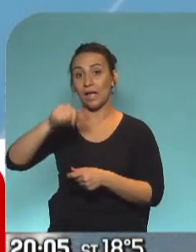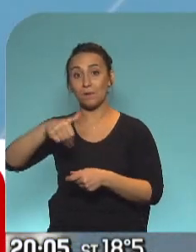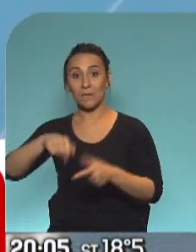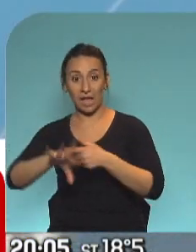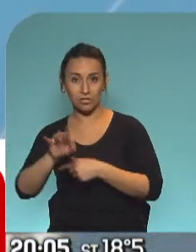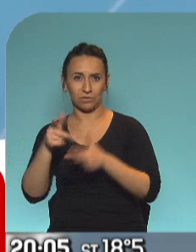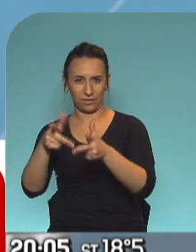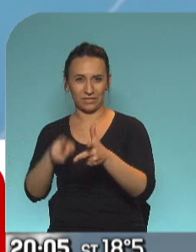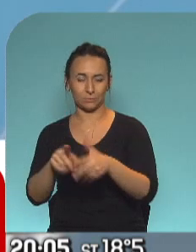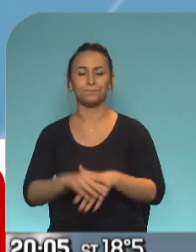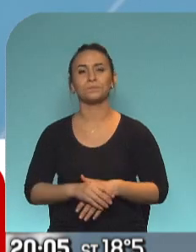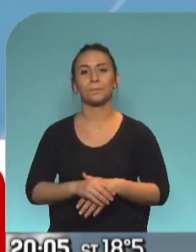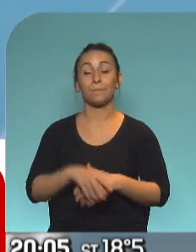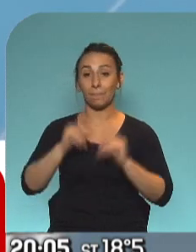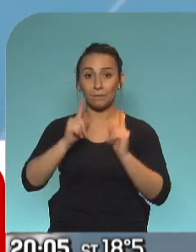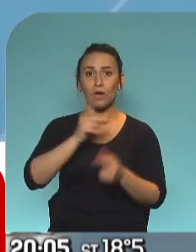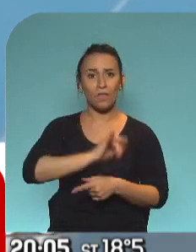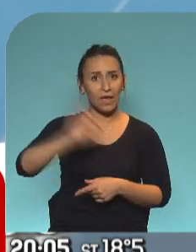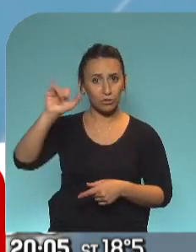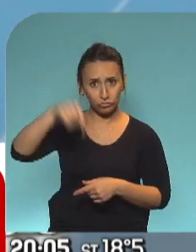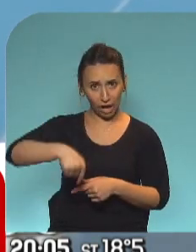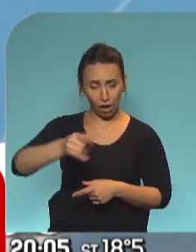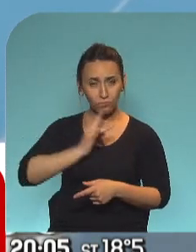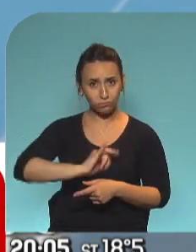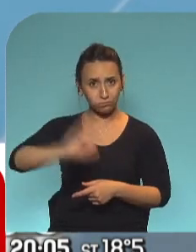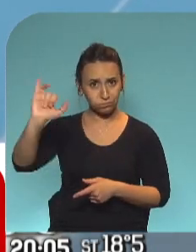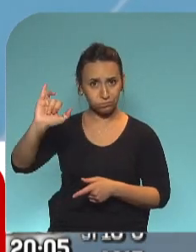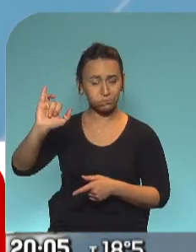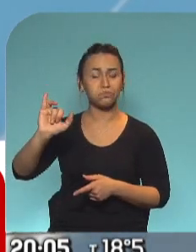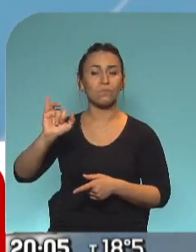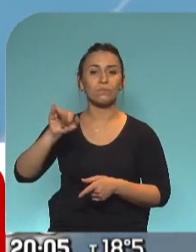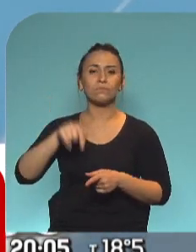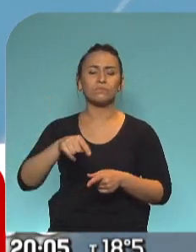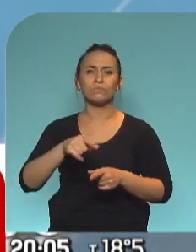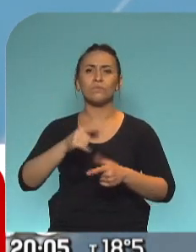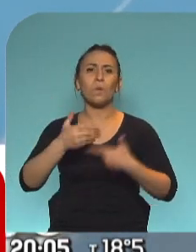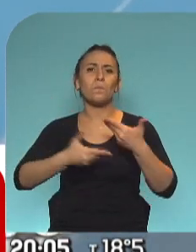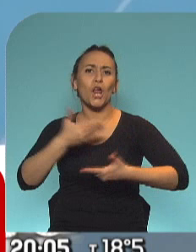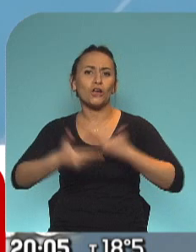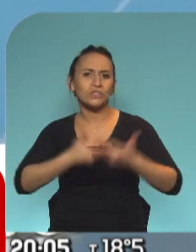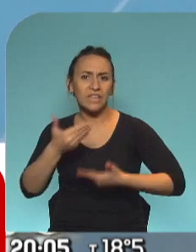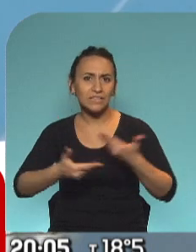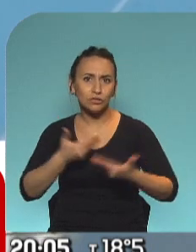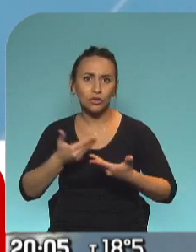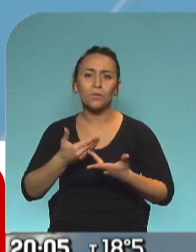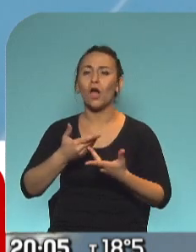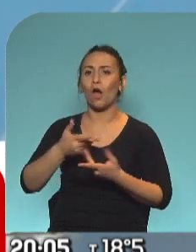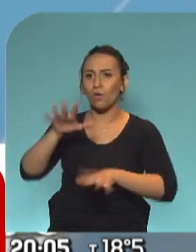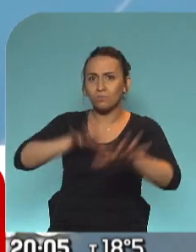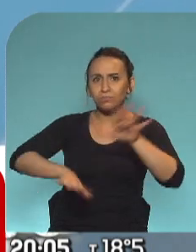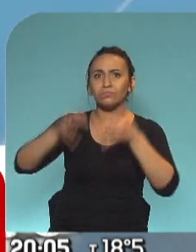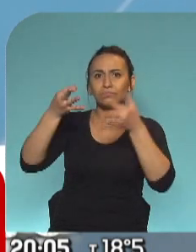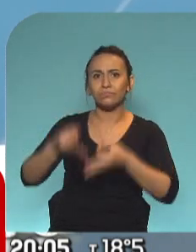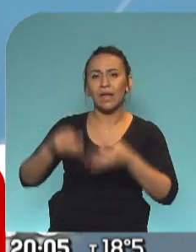esta denuncia que se realizó hoy se inscribe dentro de un proceso de normalización institucional que